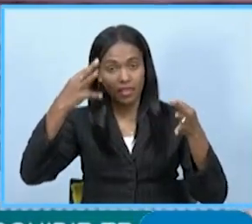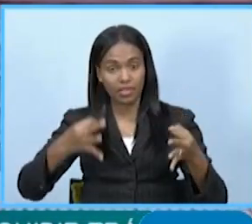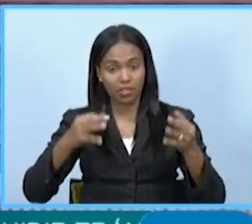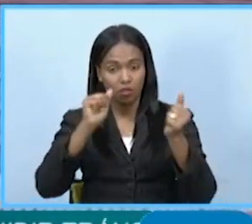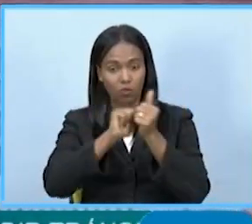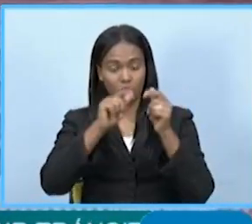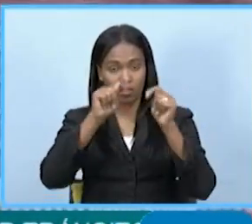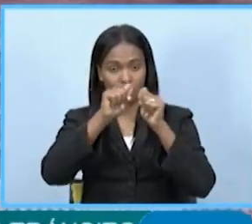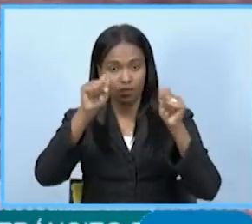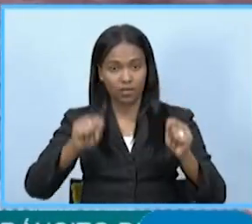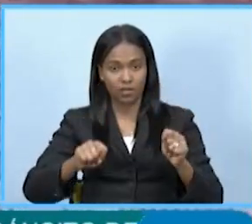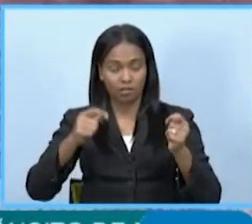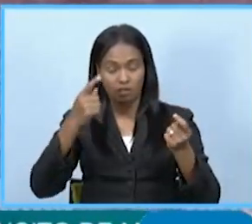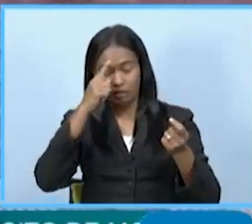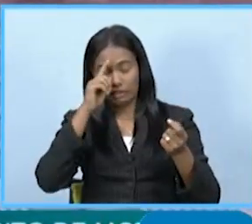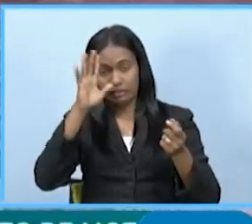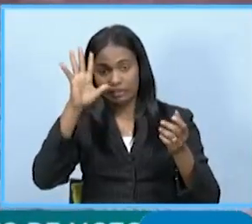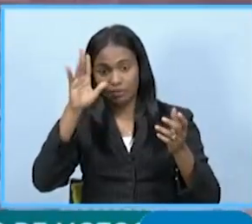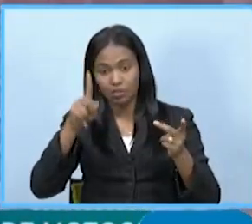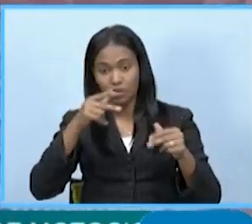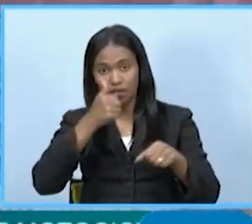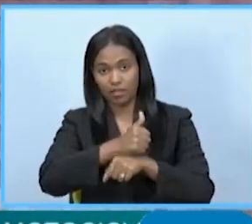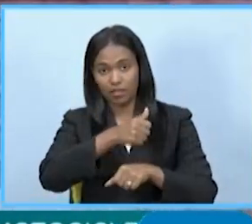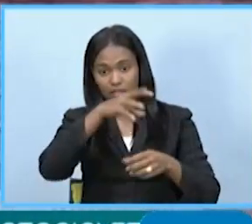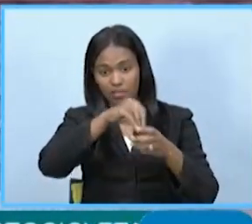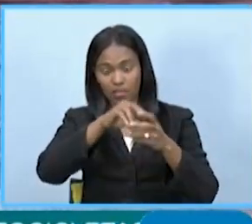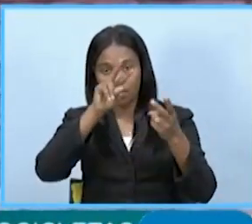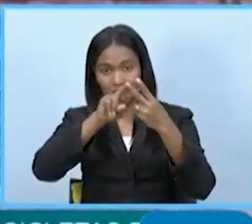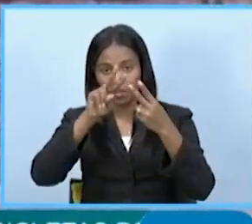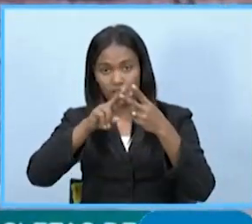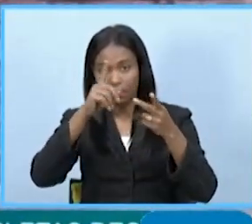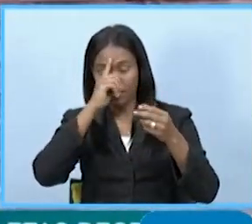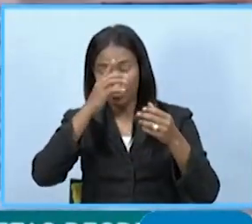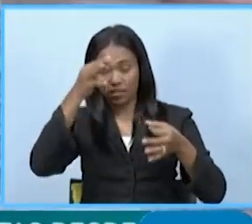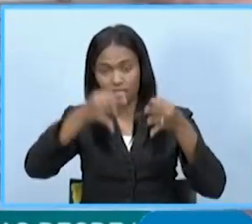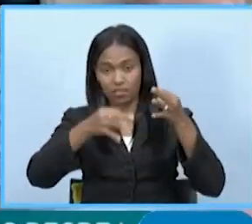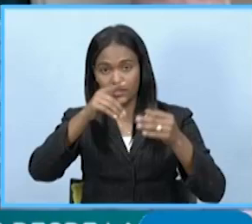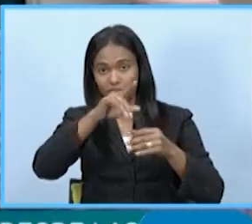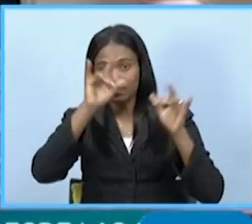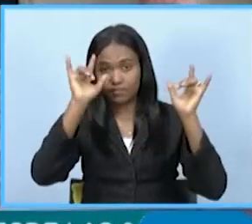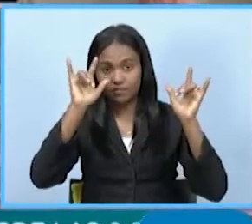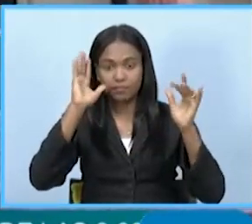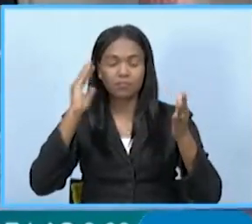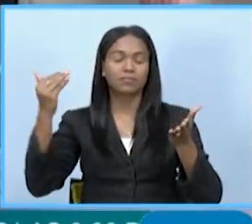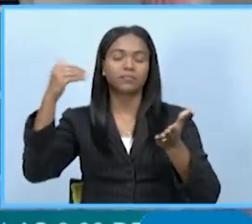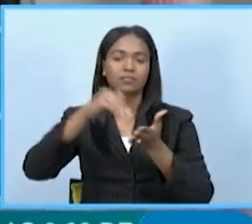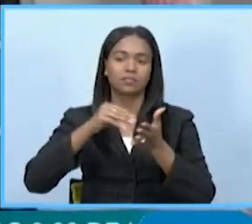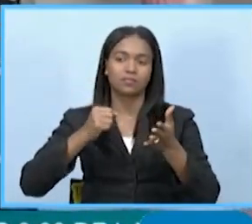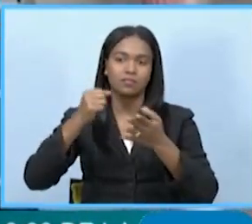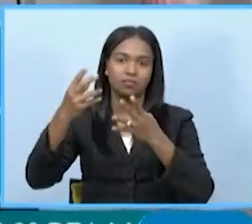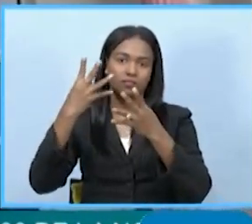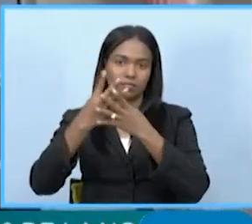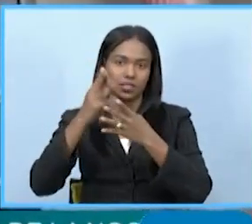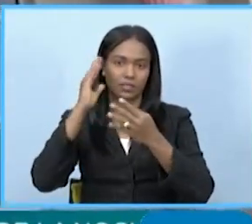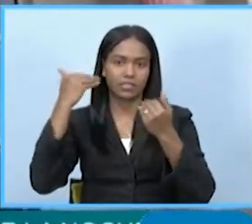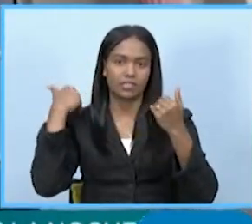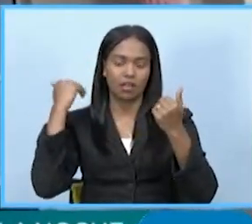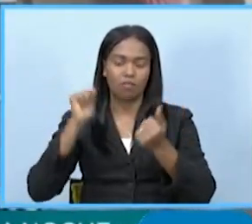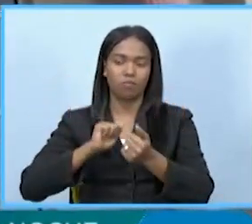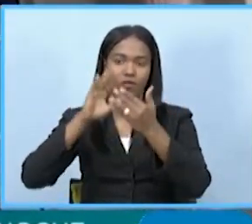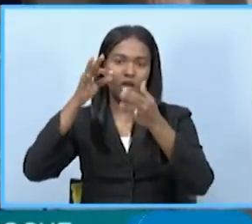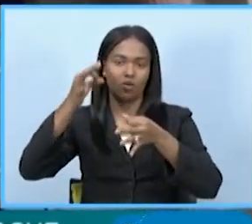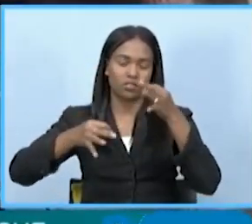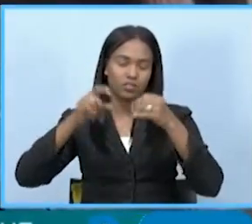emanadas por un tribunal, por lo menos 5 implicados de casos que se conocen en el Distrito Judicial de Santiago volverán a prisión y tendrán que enfrentar